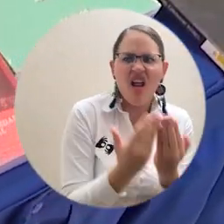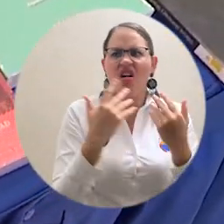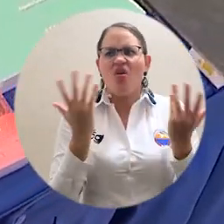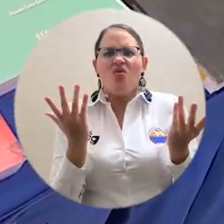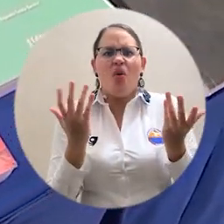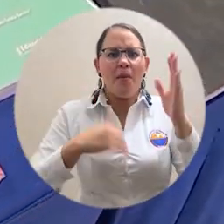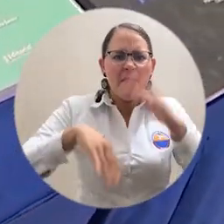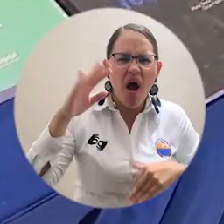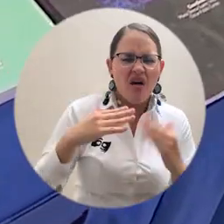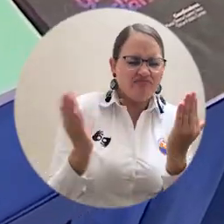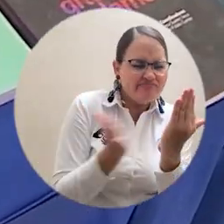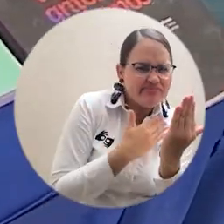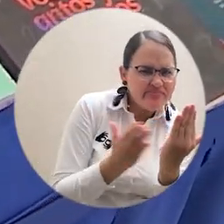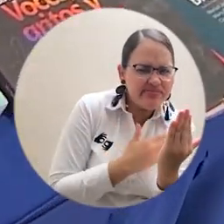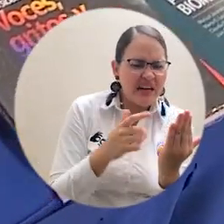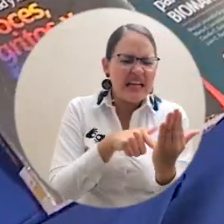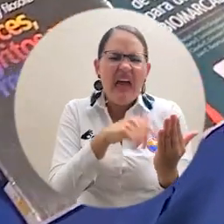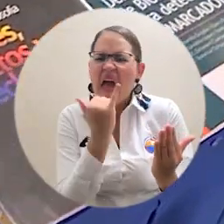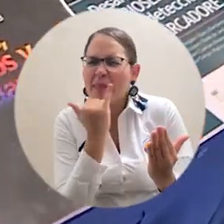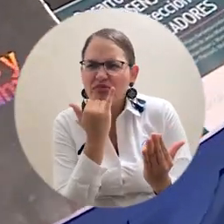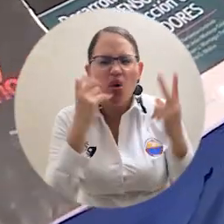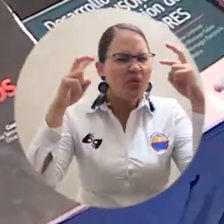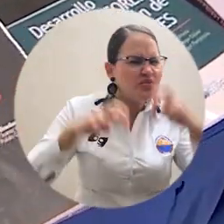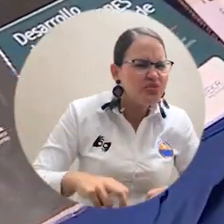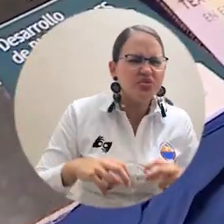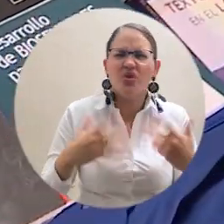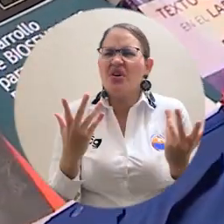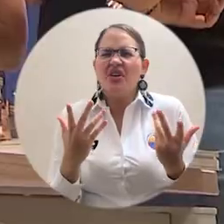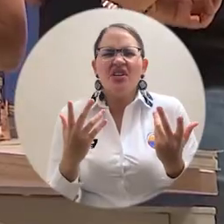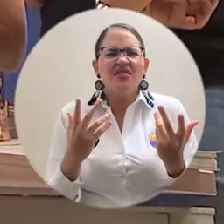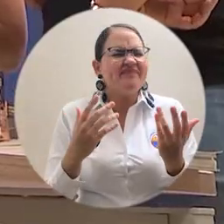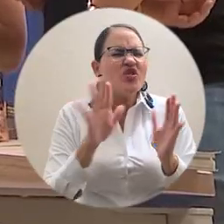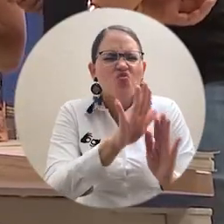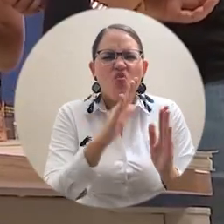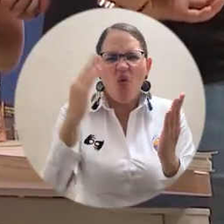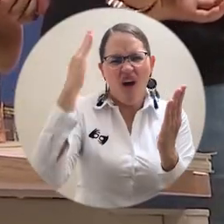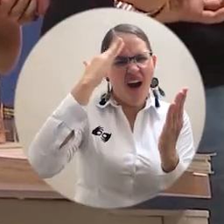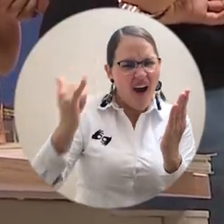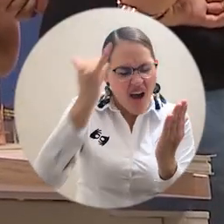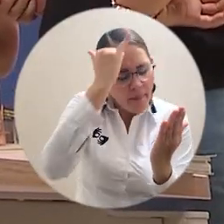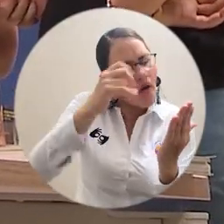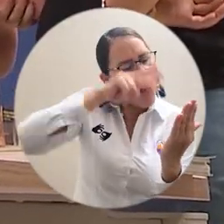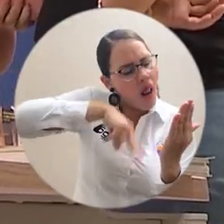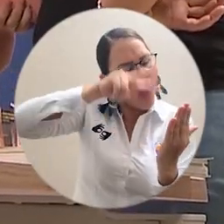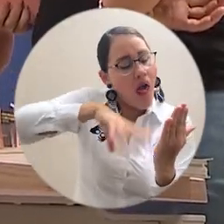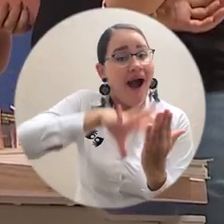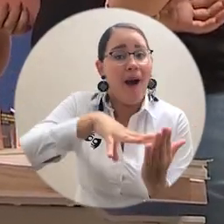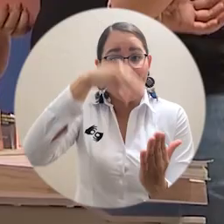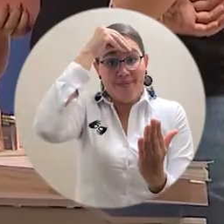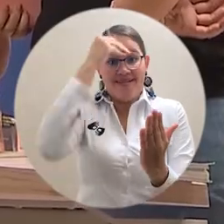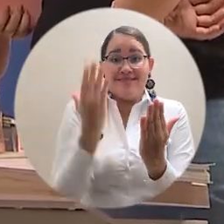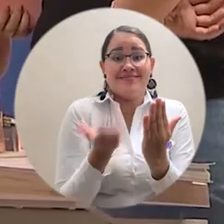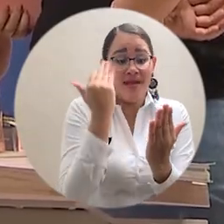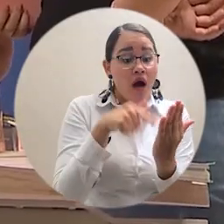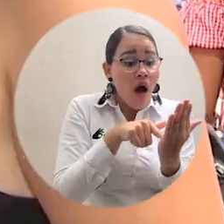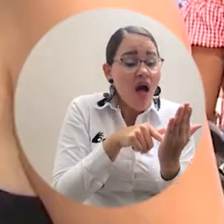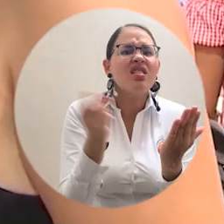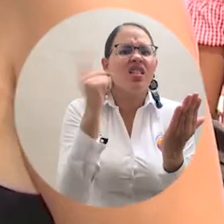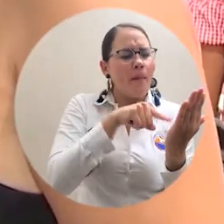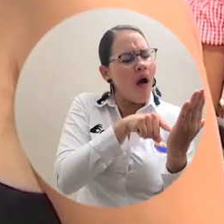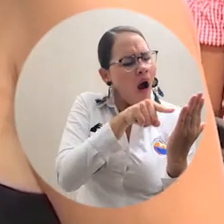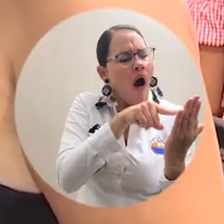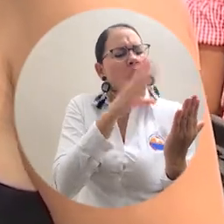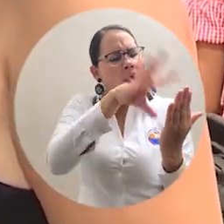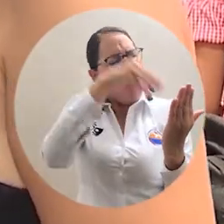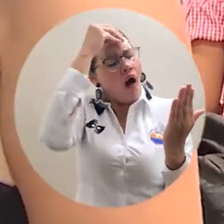con literatura, pero también a libros, resultados de investigación, a textos académicos para aprender, pero